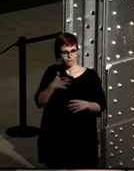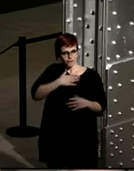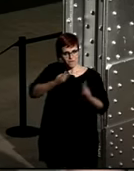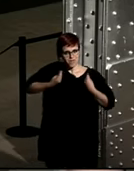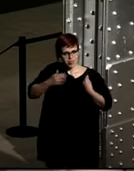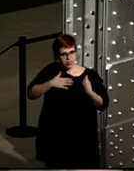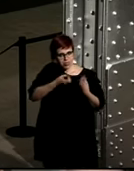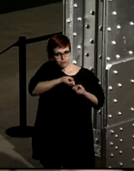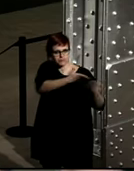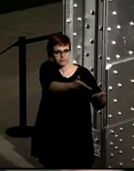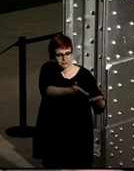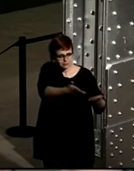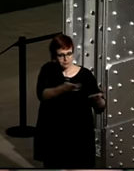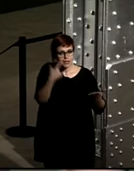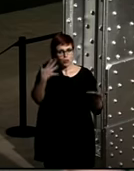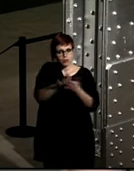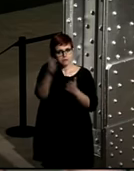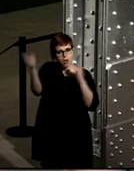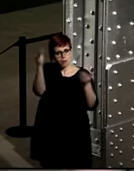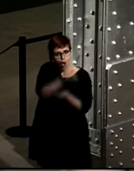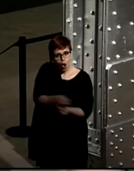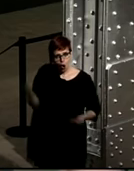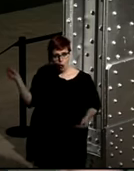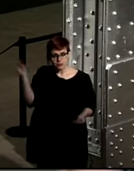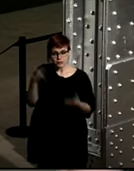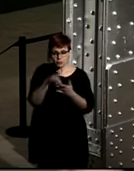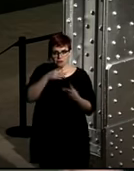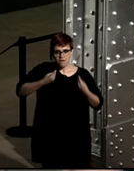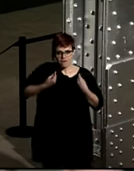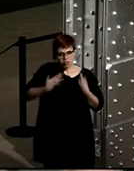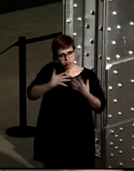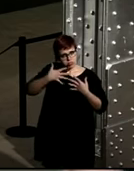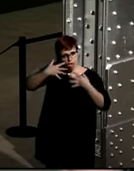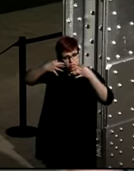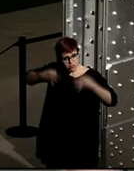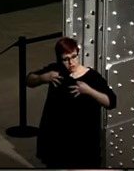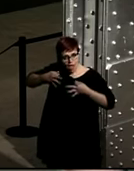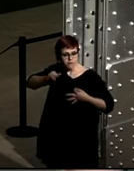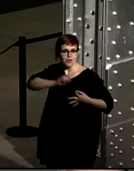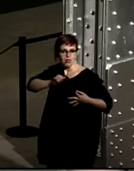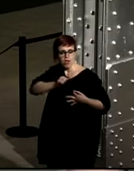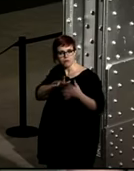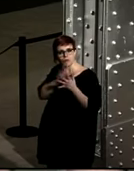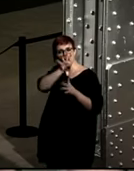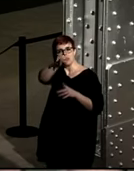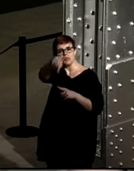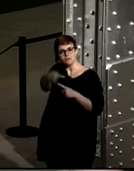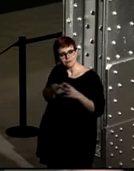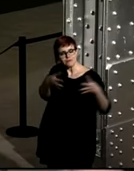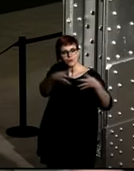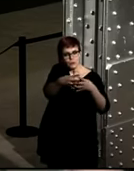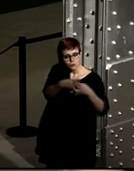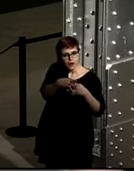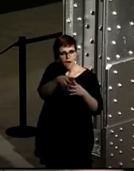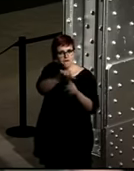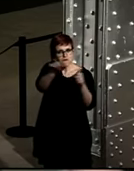ver con mi vida, con mi infancia y con unas experiencias que yo he vivido, que las pongo ahí y les doy pues es una estructura y una unidad dramática para